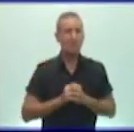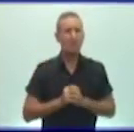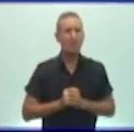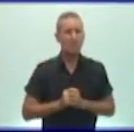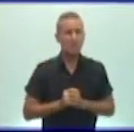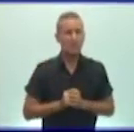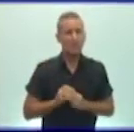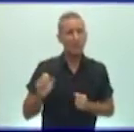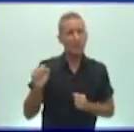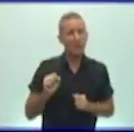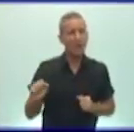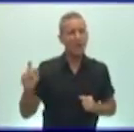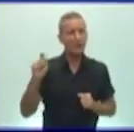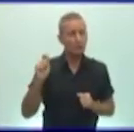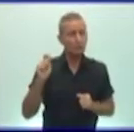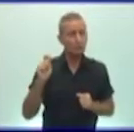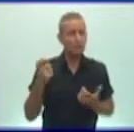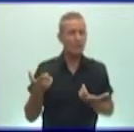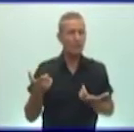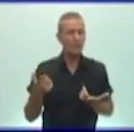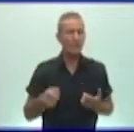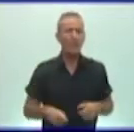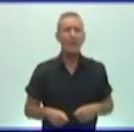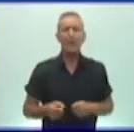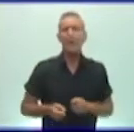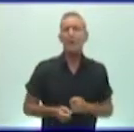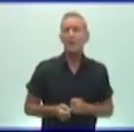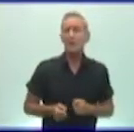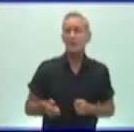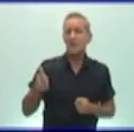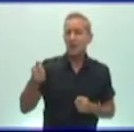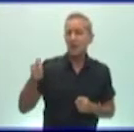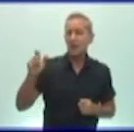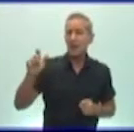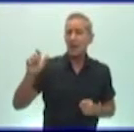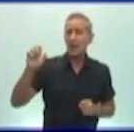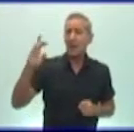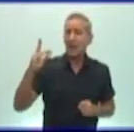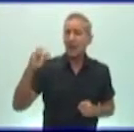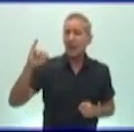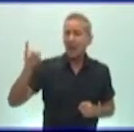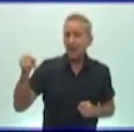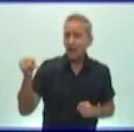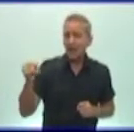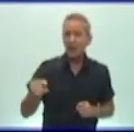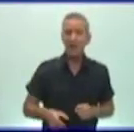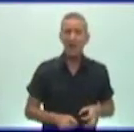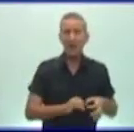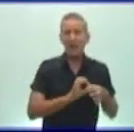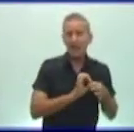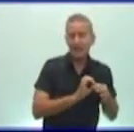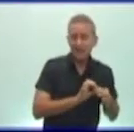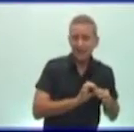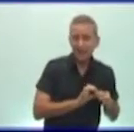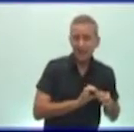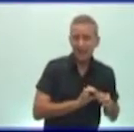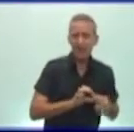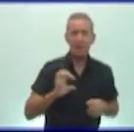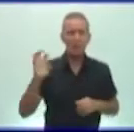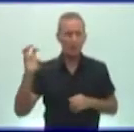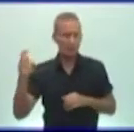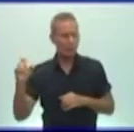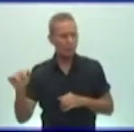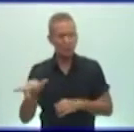sustantivo y el adjetivo concuerdan en género y número, es decir, tienen el mismo género y el mismo